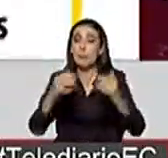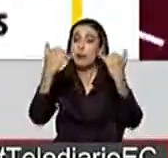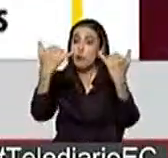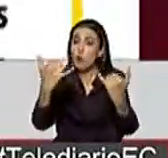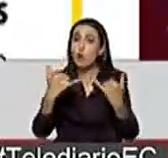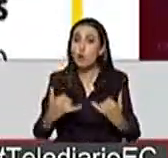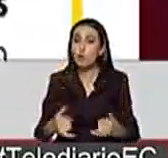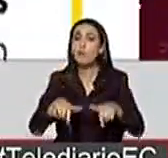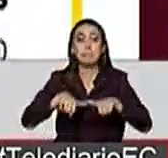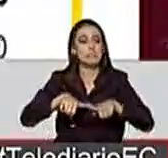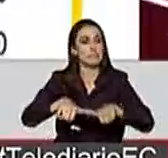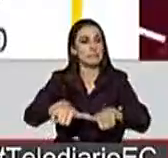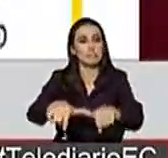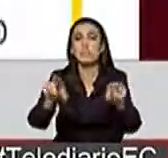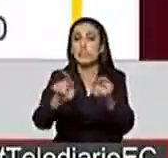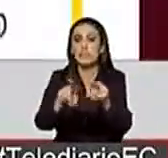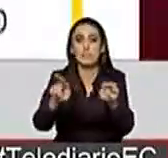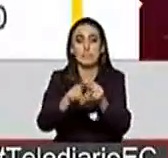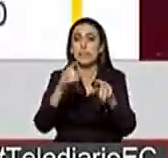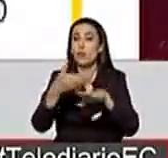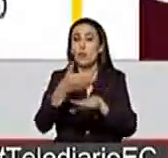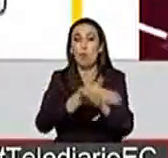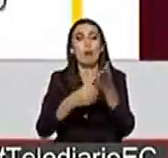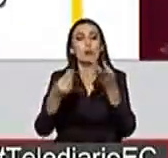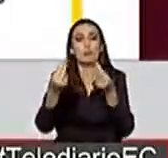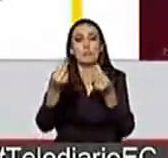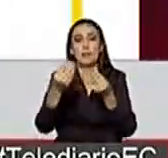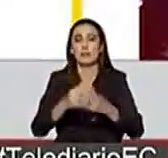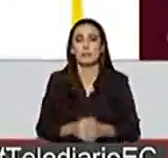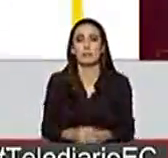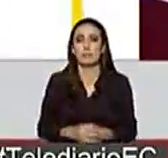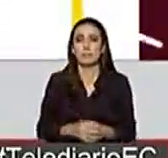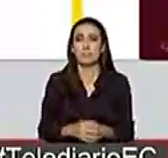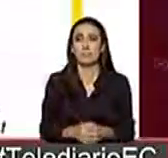comunicado se mantienen los valores de los pasajes